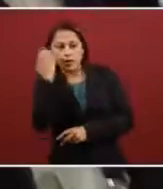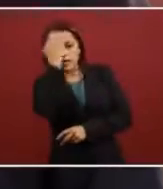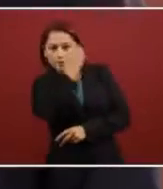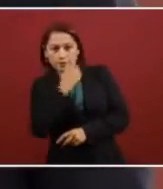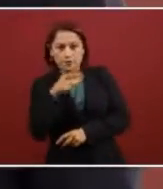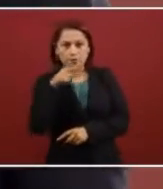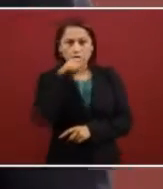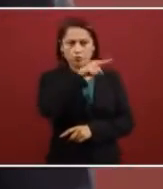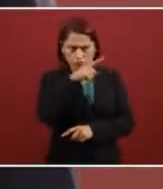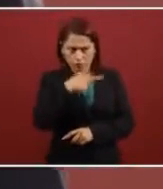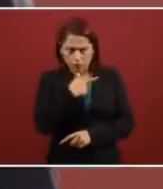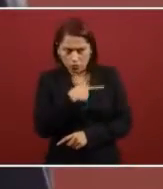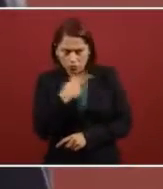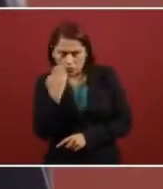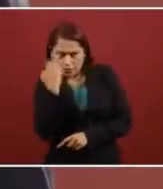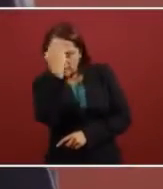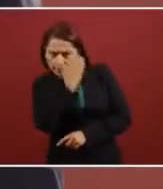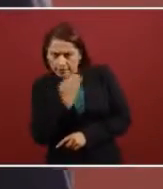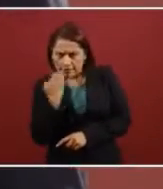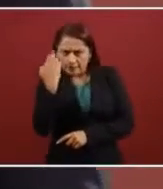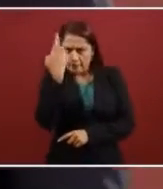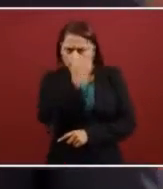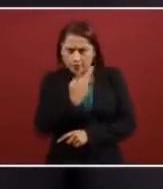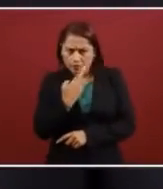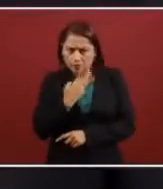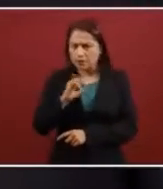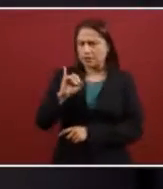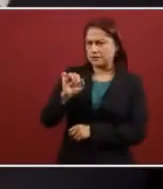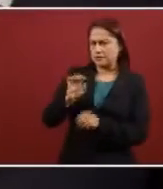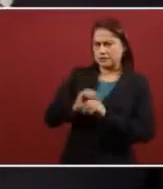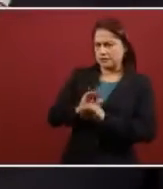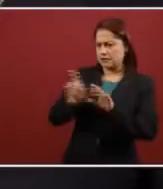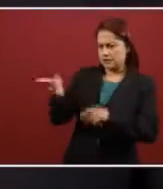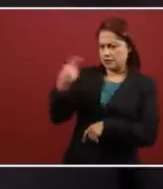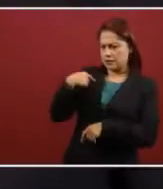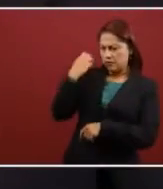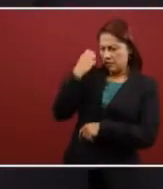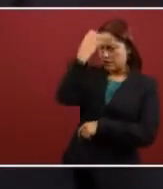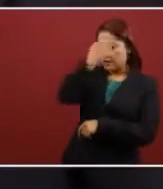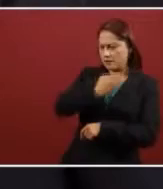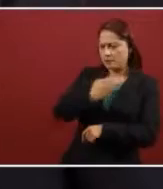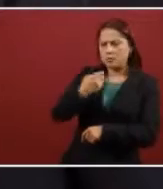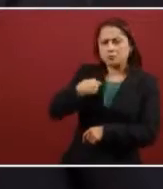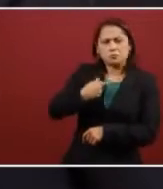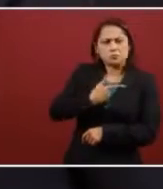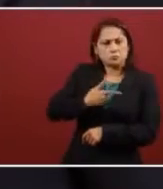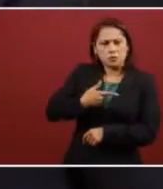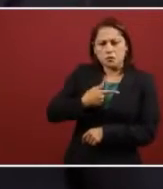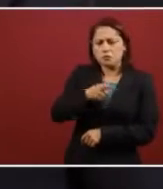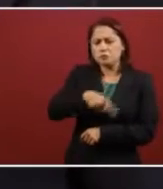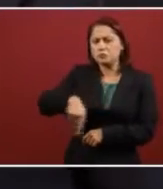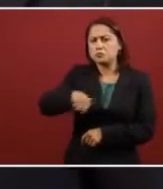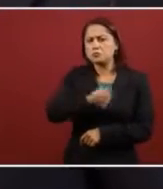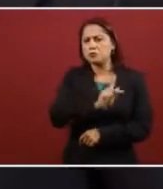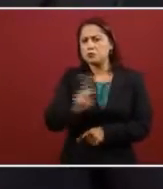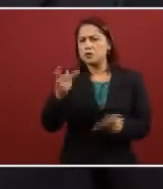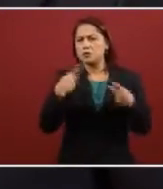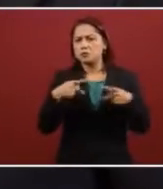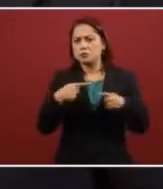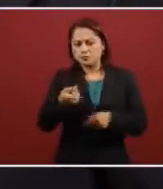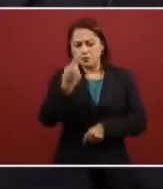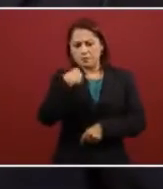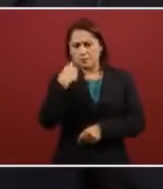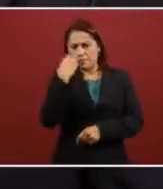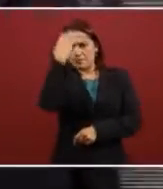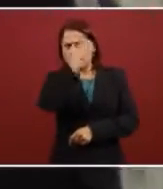Claro, y el pueblo. Además, no se enoja. No, tengo que mandar obedeciendo. I am